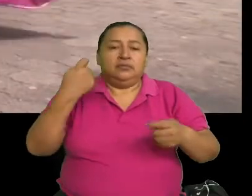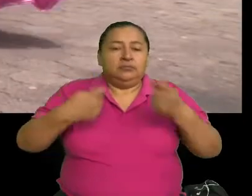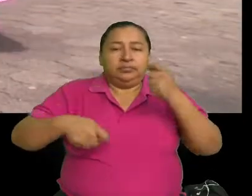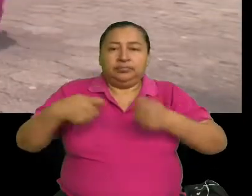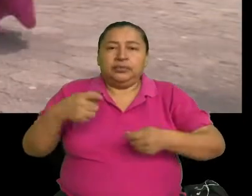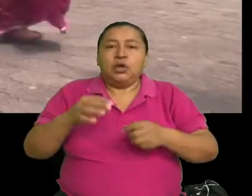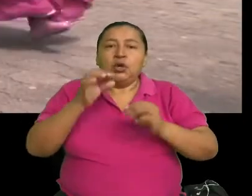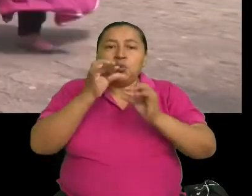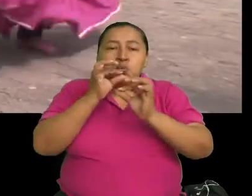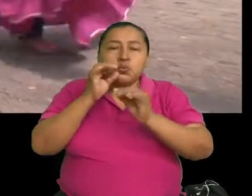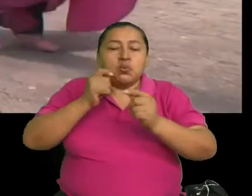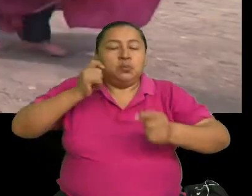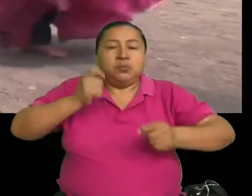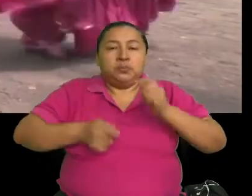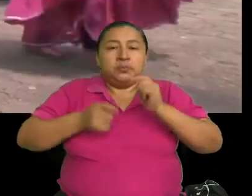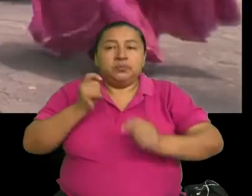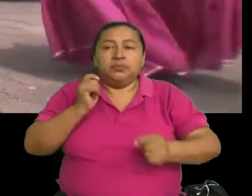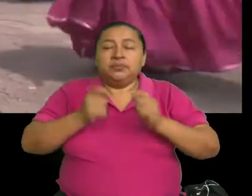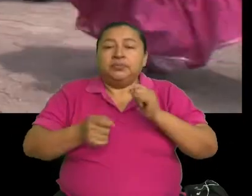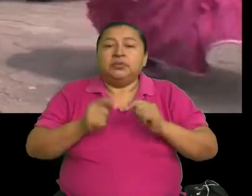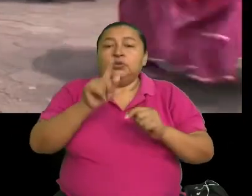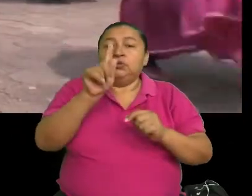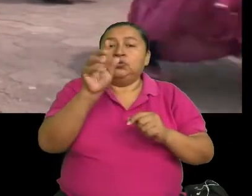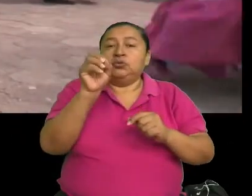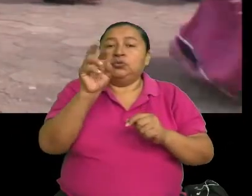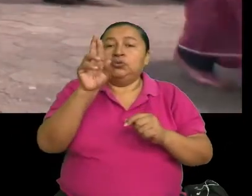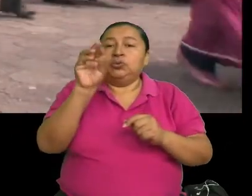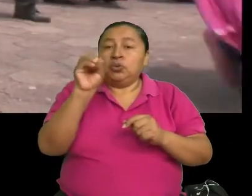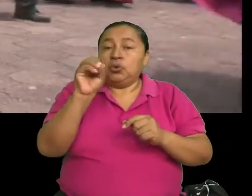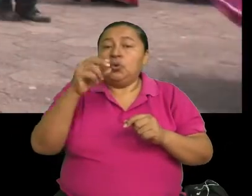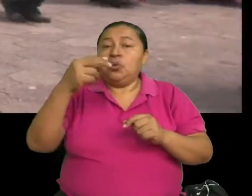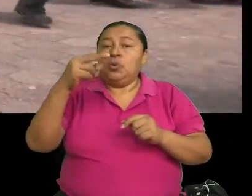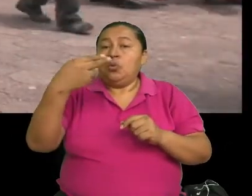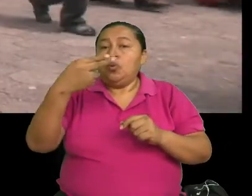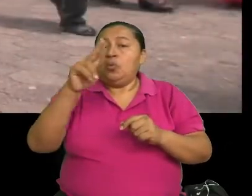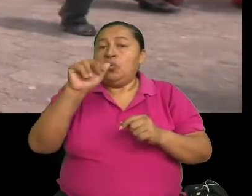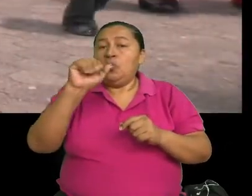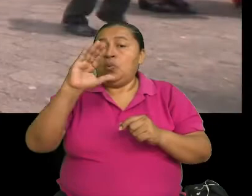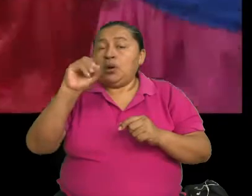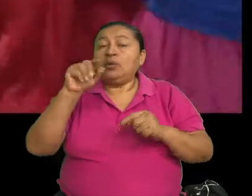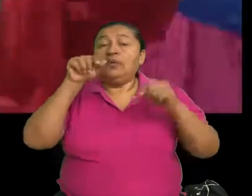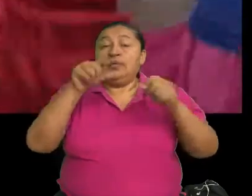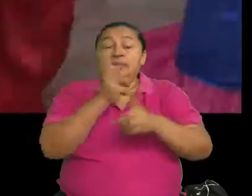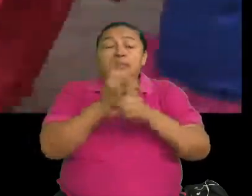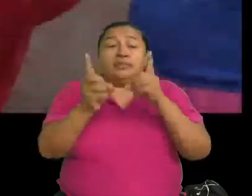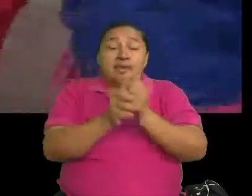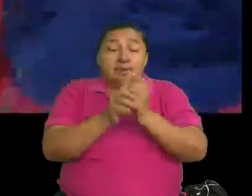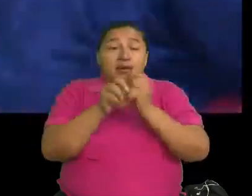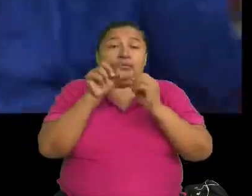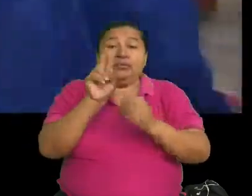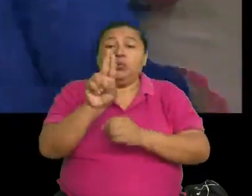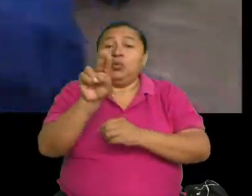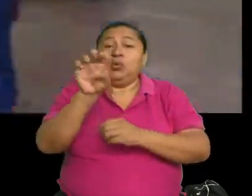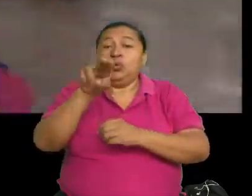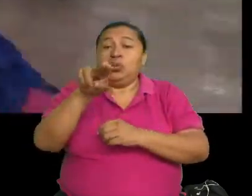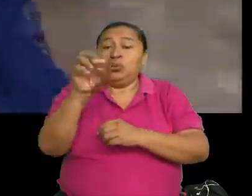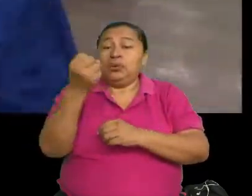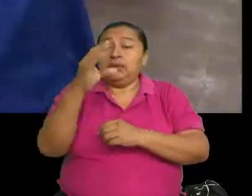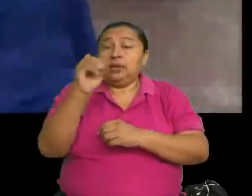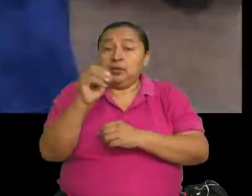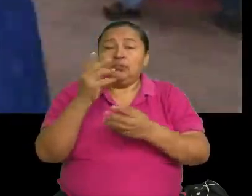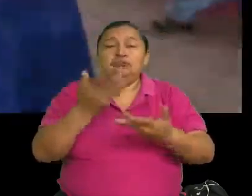más. Fíjate que ese baile, el torhuaco, para mí, debe declararlo la UNESCO con una iniciativa del Instituto Nicaragüense de